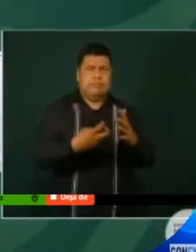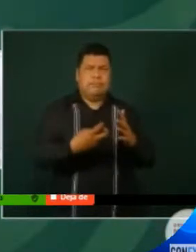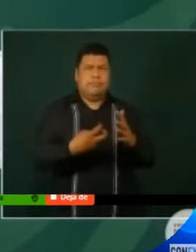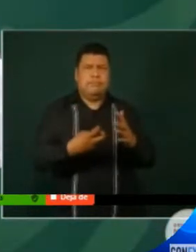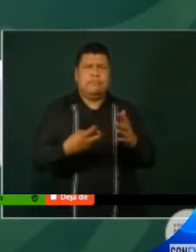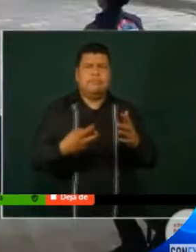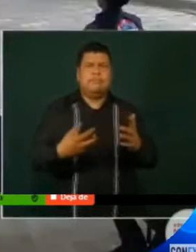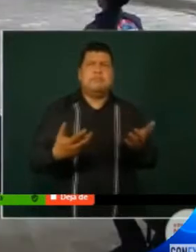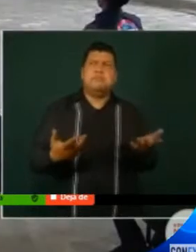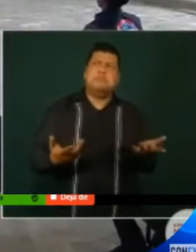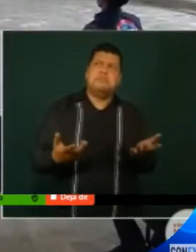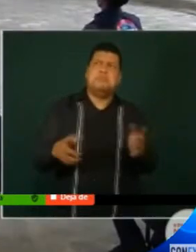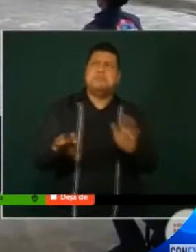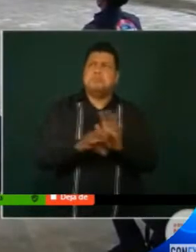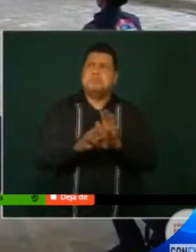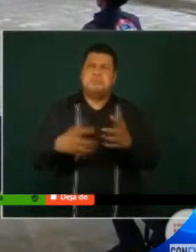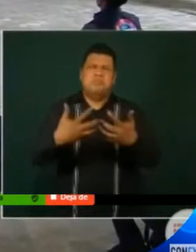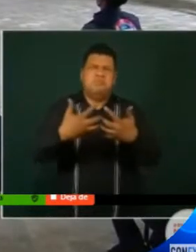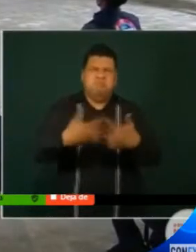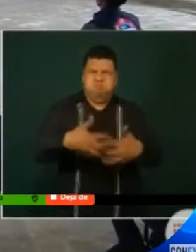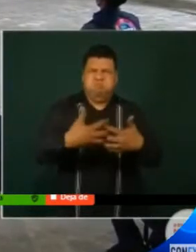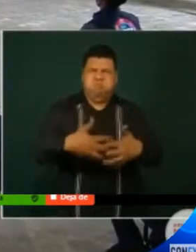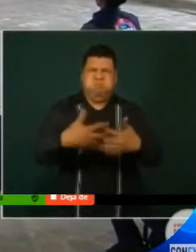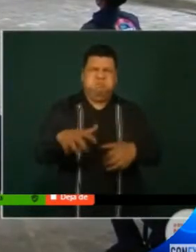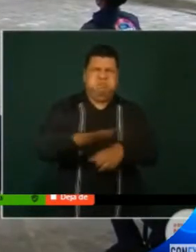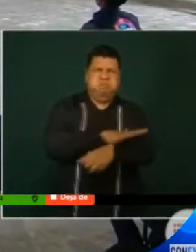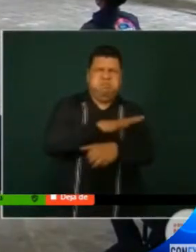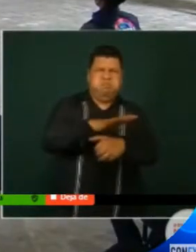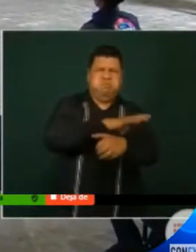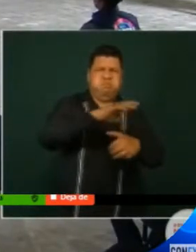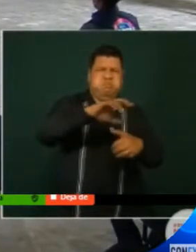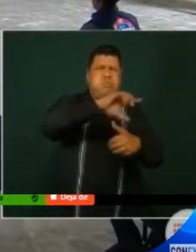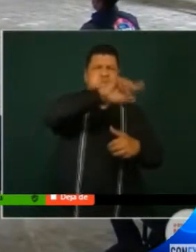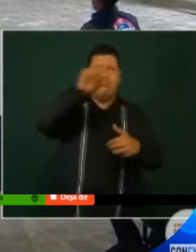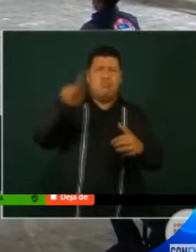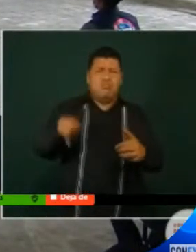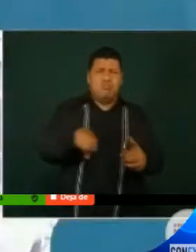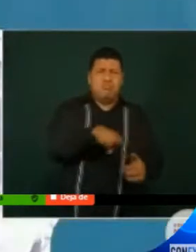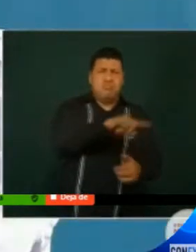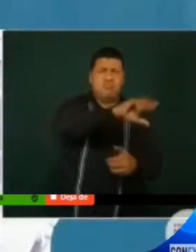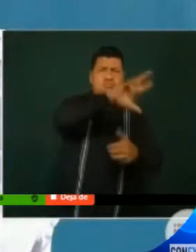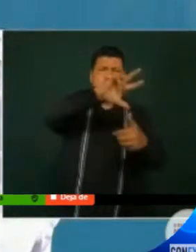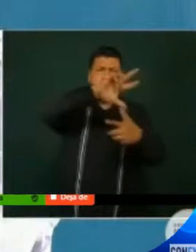producía energía eólica limpia,